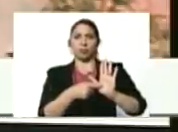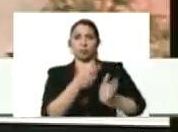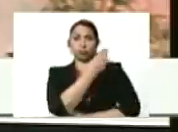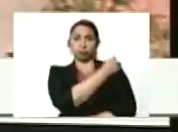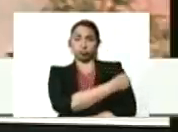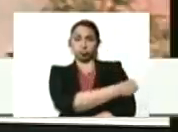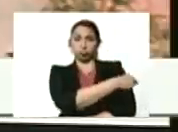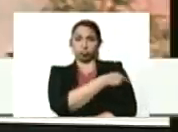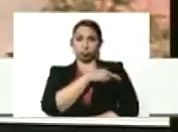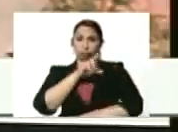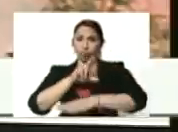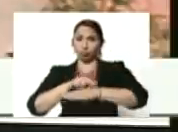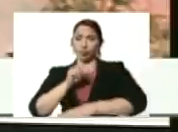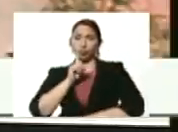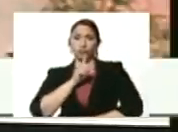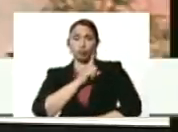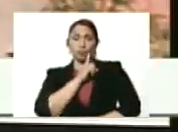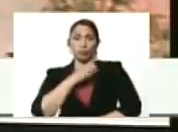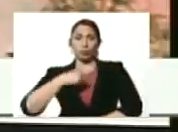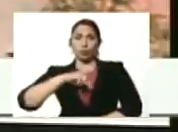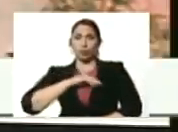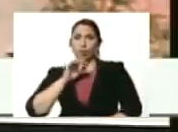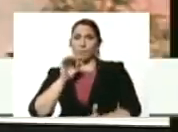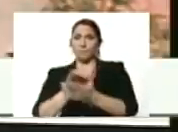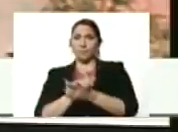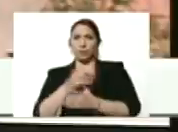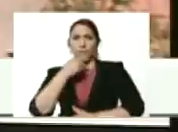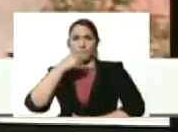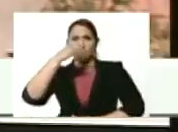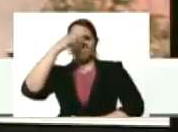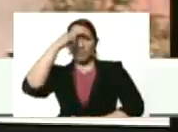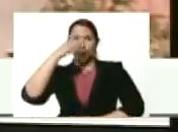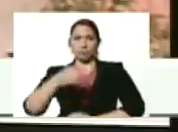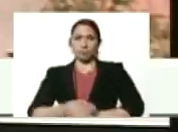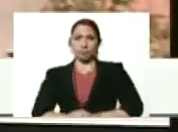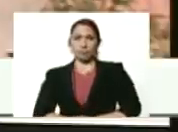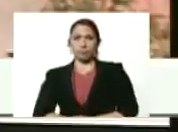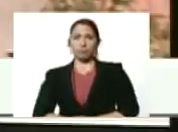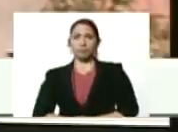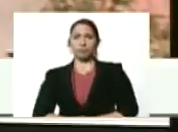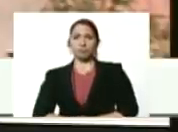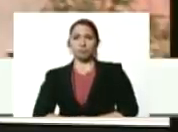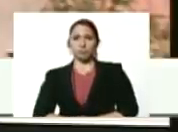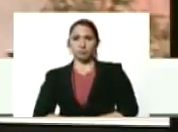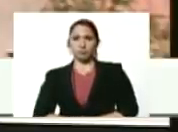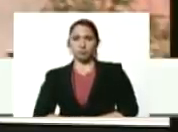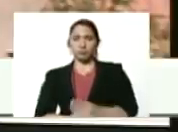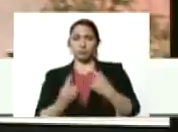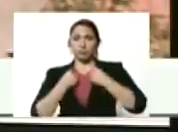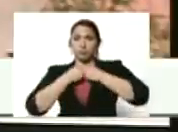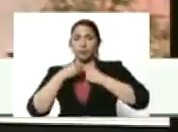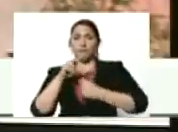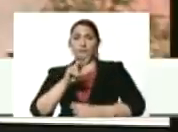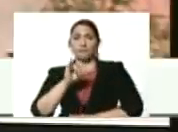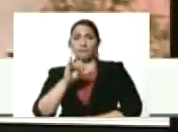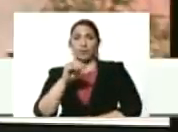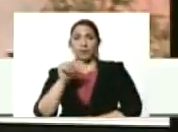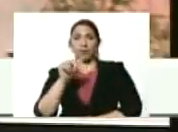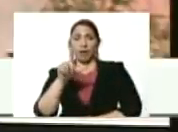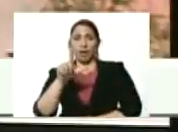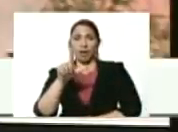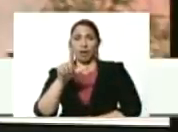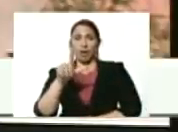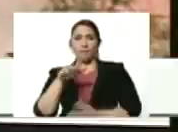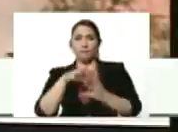popular que lleva el nombre de nuestro gran compañero, el padre Vidal Atencio. Honor y gloria al padre Vidal Atencio, en el barrio